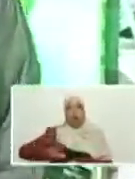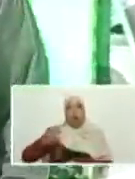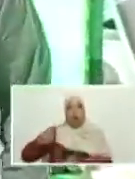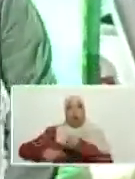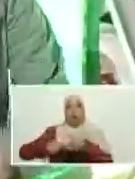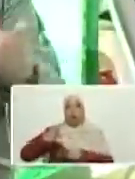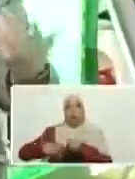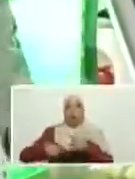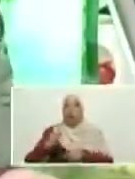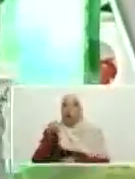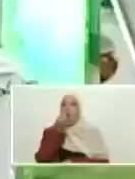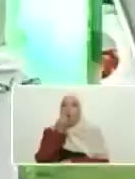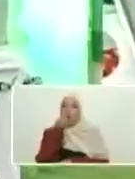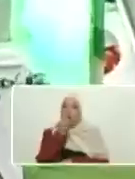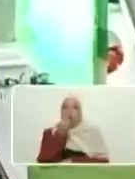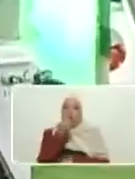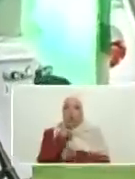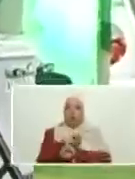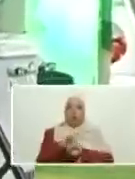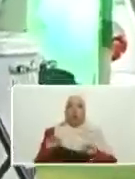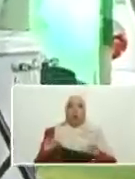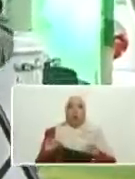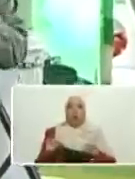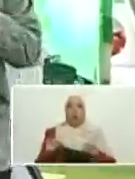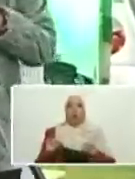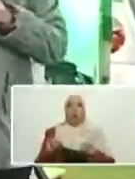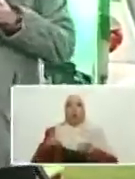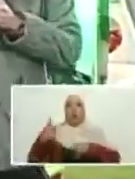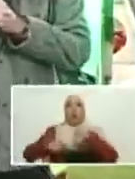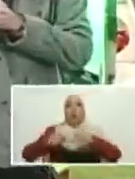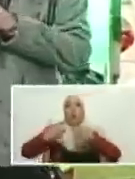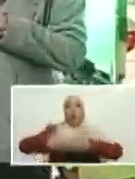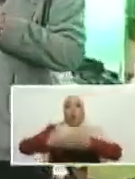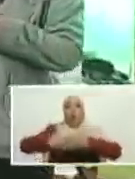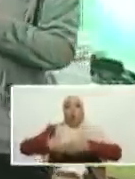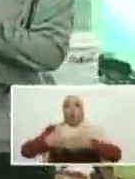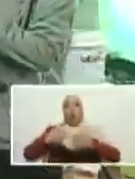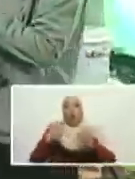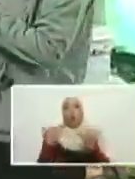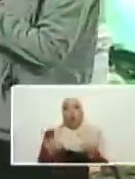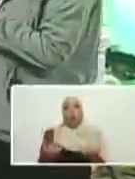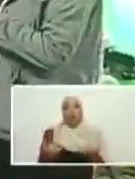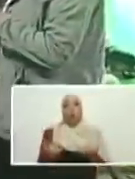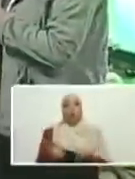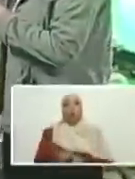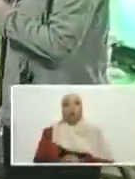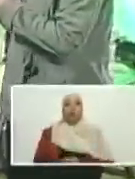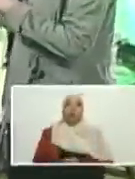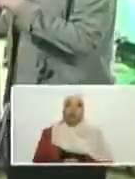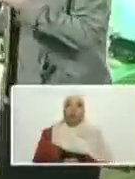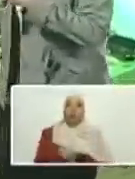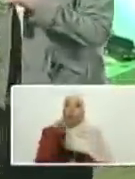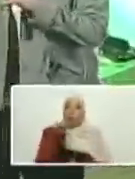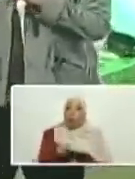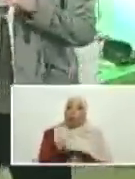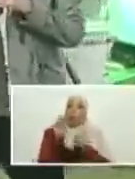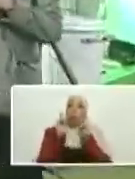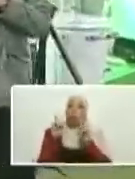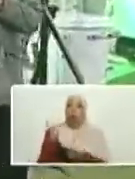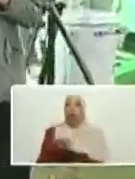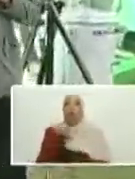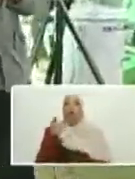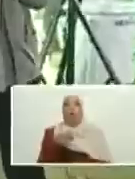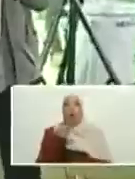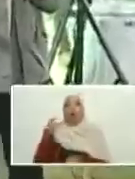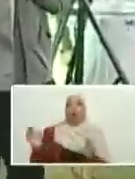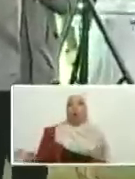de alimentos, para financiamiento de emprendedores, de los emprendimientos. También vemos en una política de